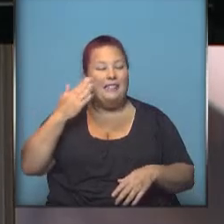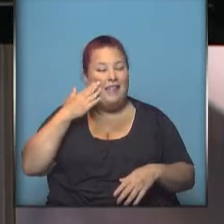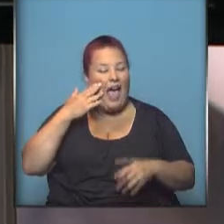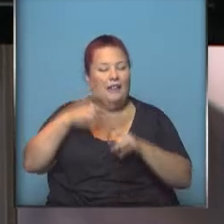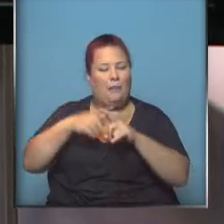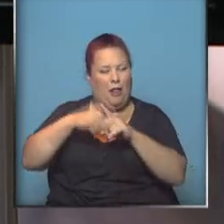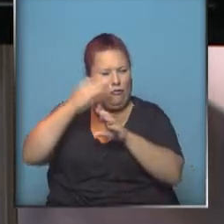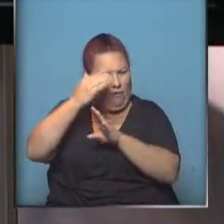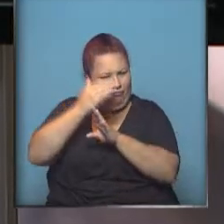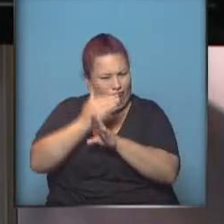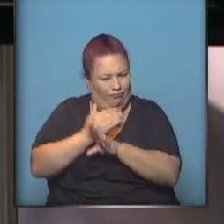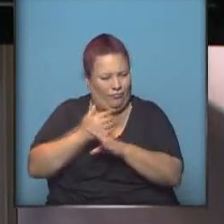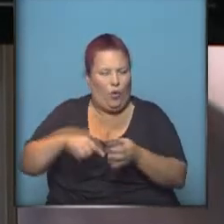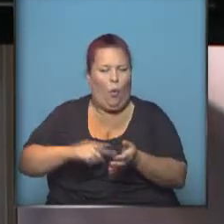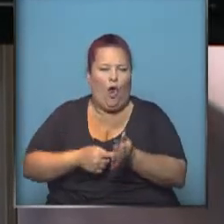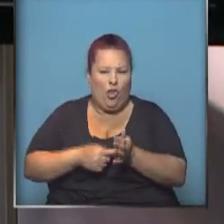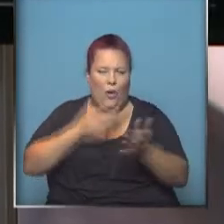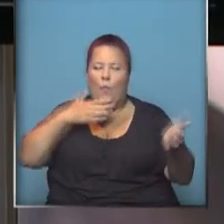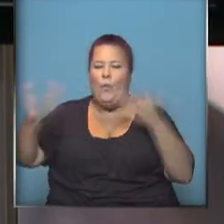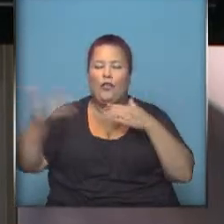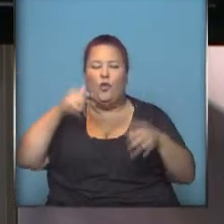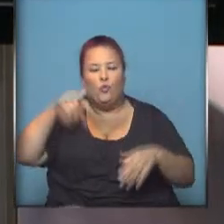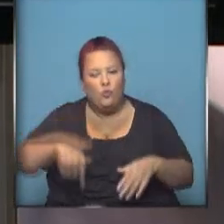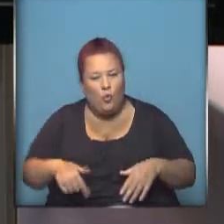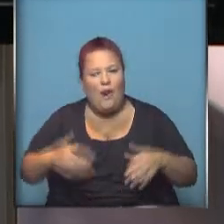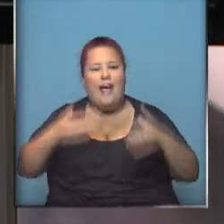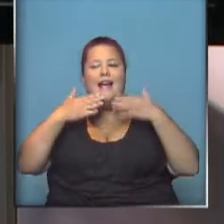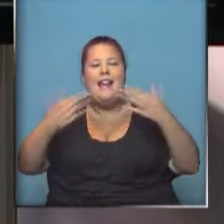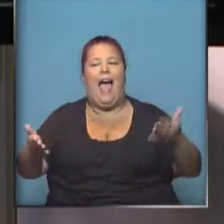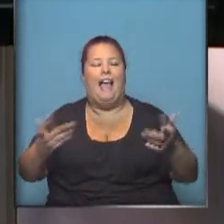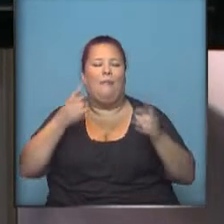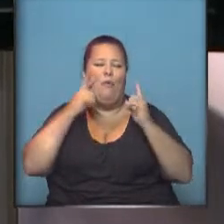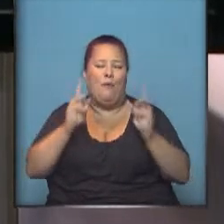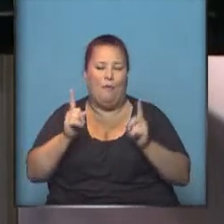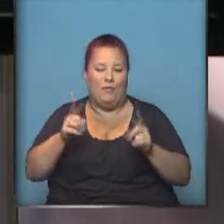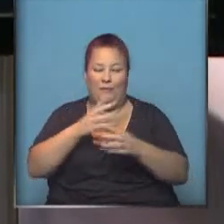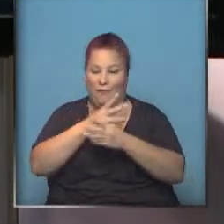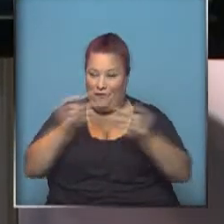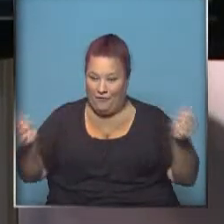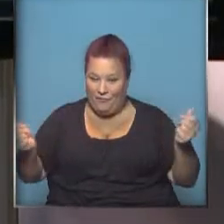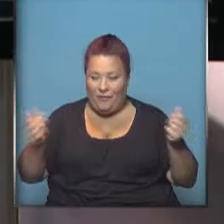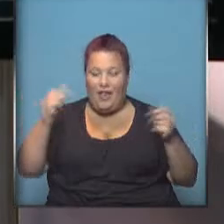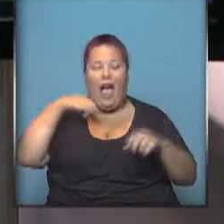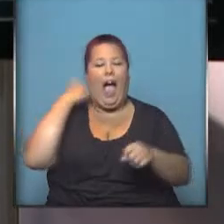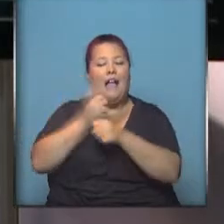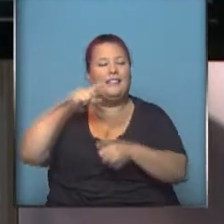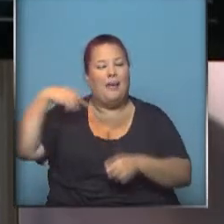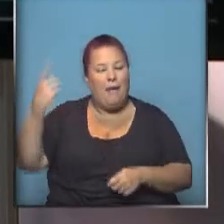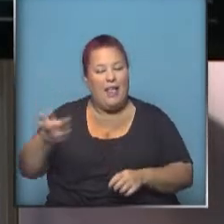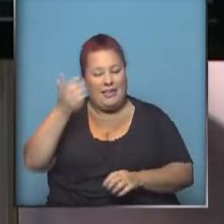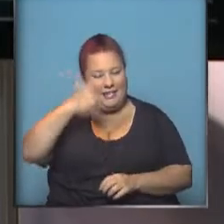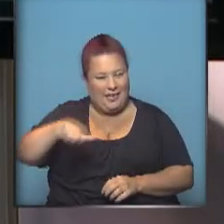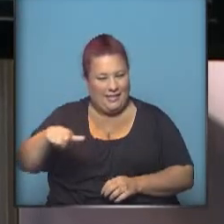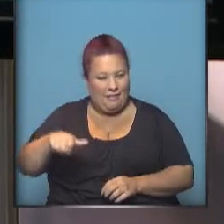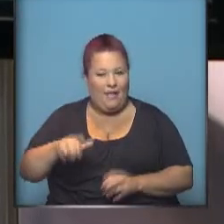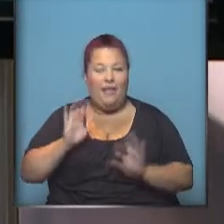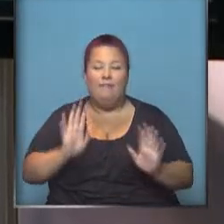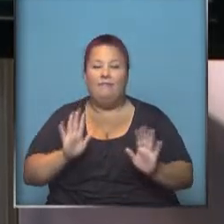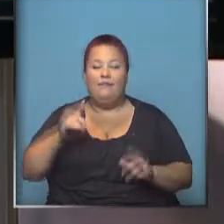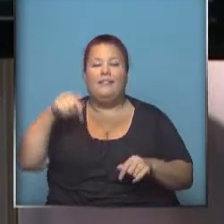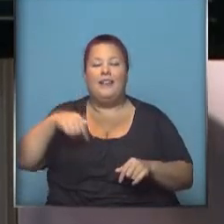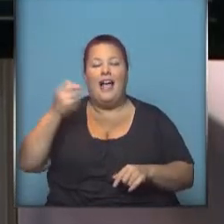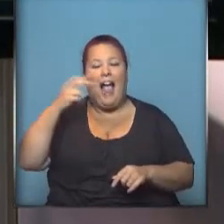la temperatura en la ciudad de Buenos Aires. Viento Sur, gracias por su fidelidad. Nos vamos hasta mañana, 6:30. La esperamos